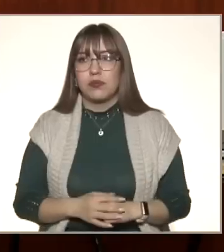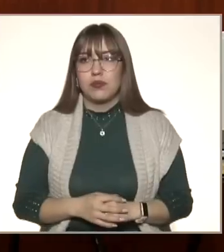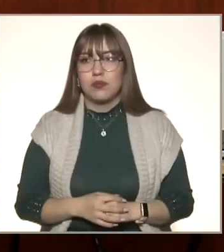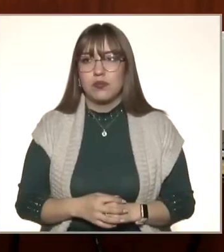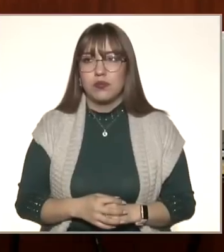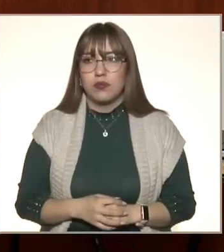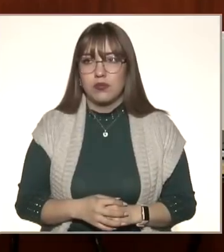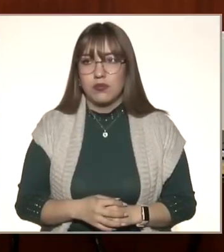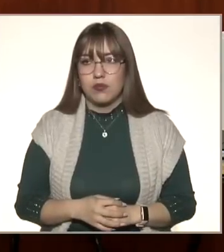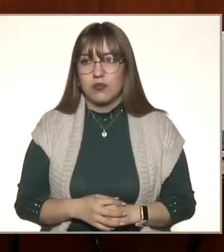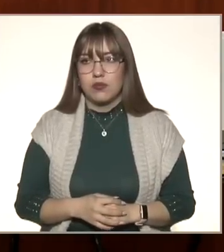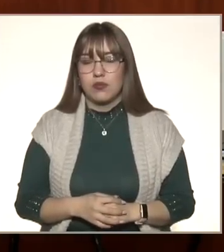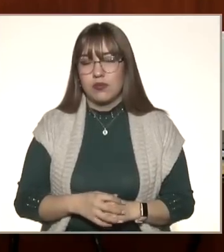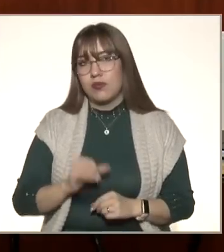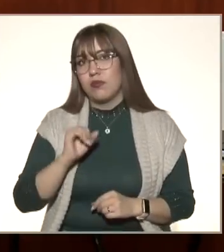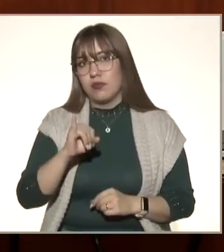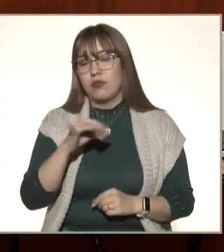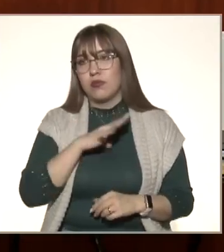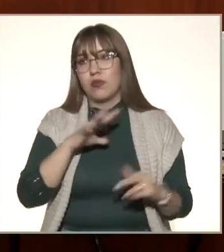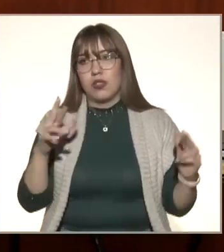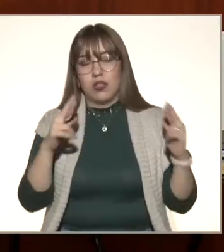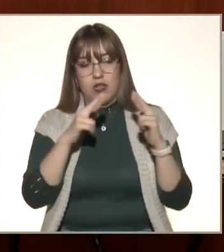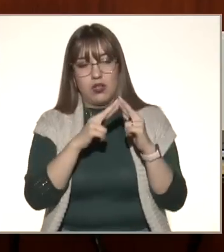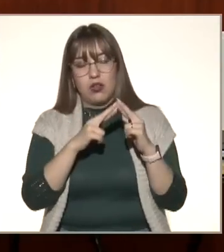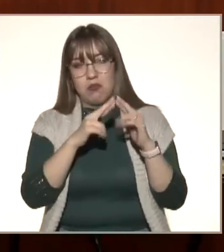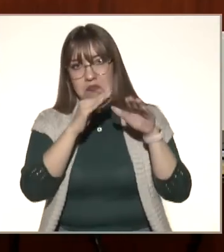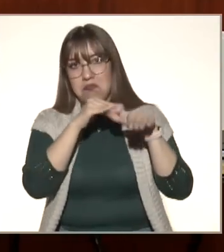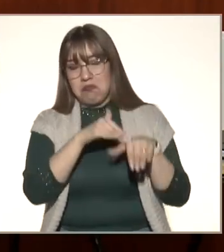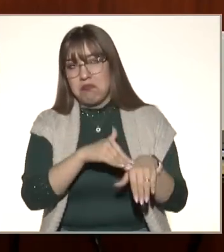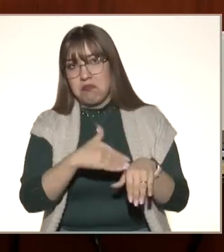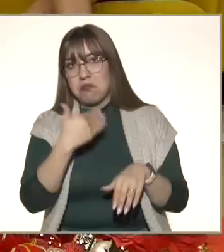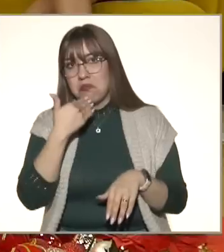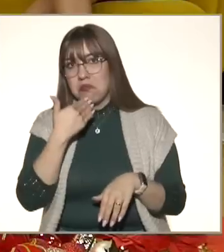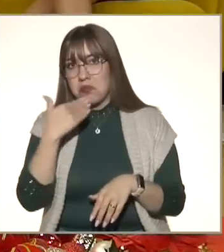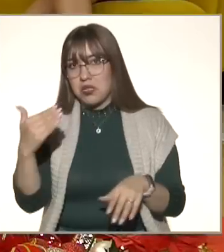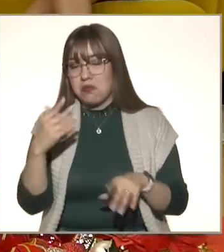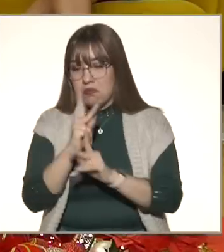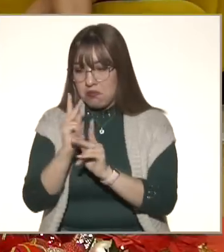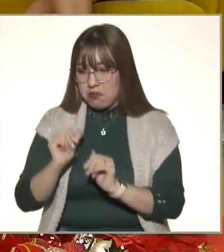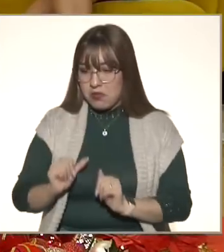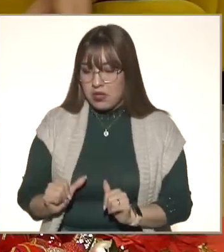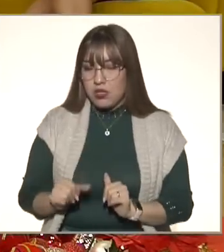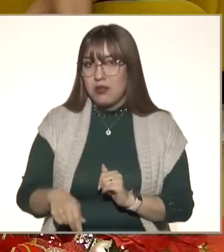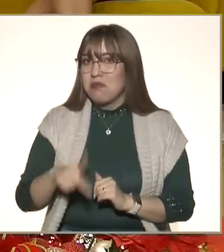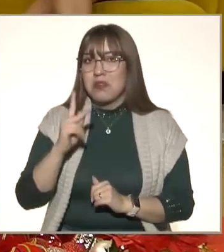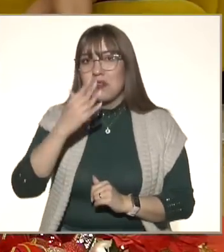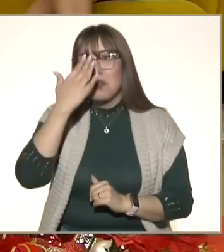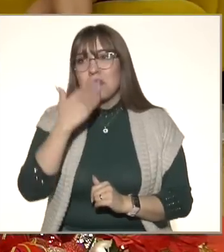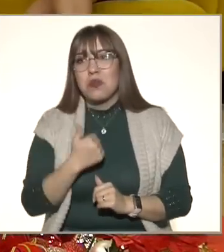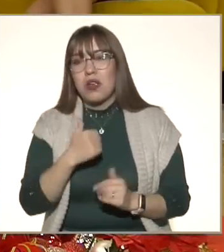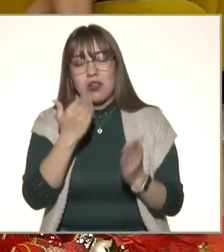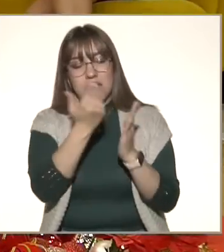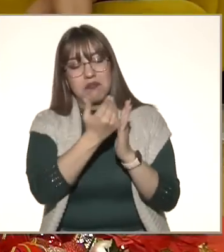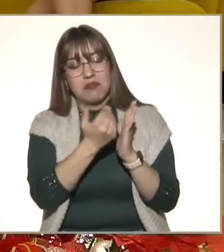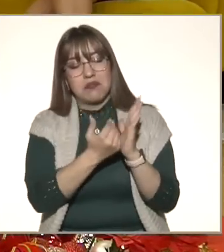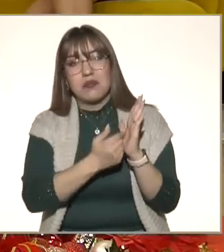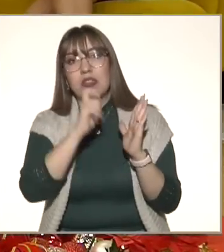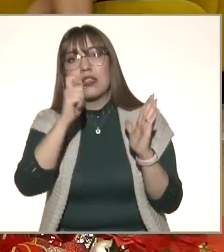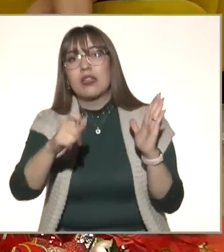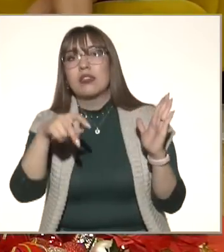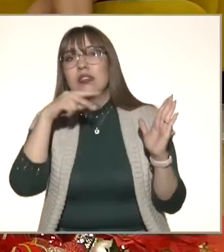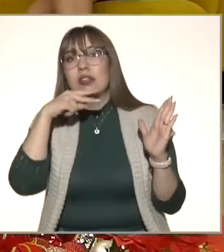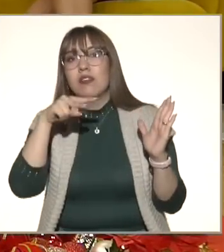conflicto desaparecería, pero no nos estamos centrando en lo que dicta y en lo que significa la